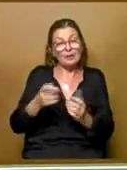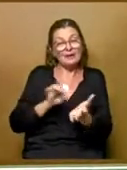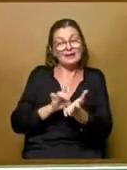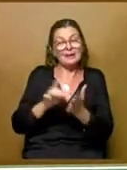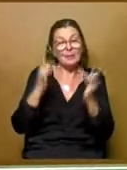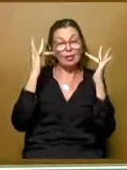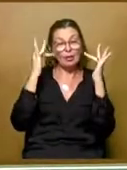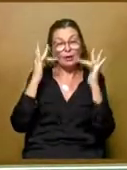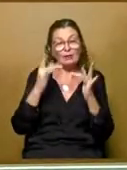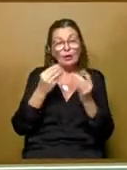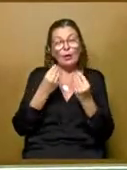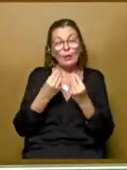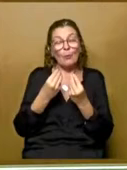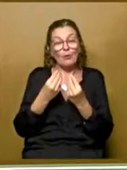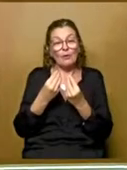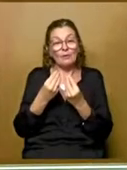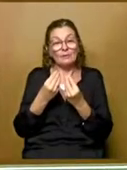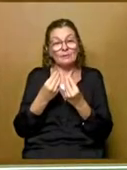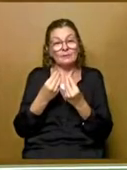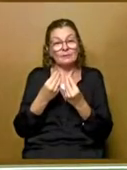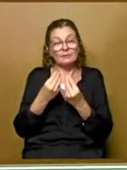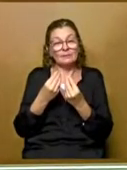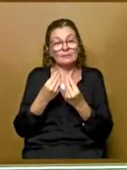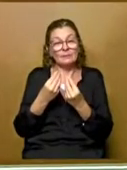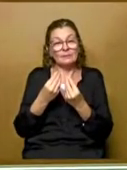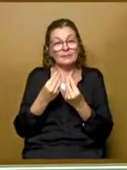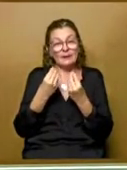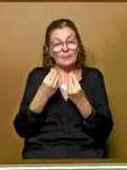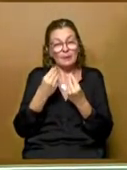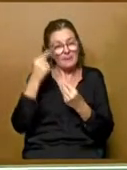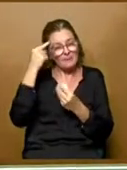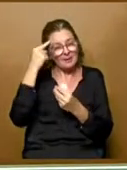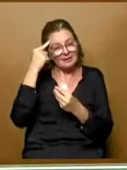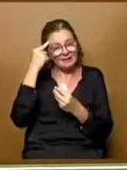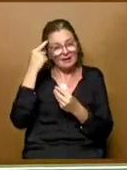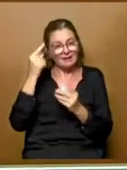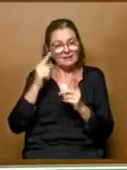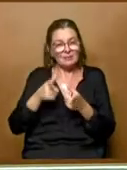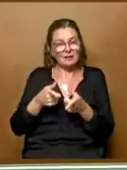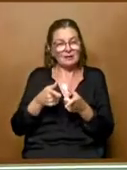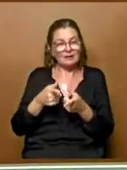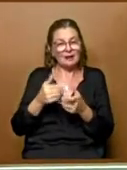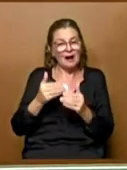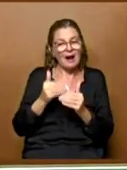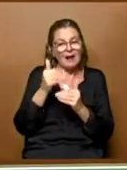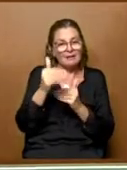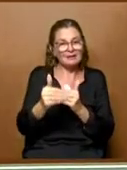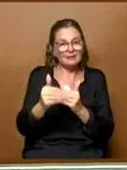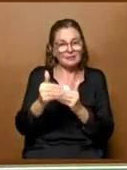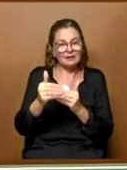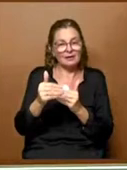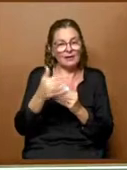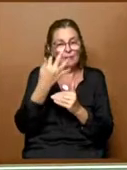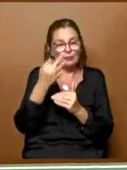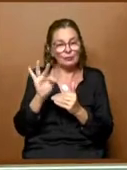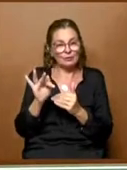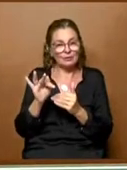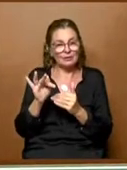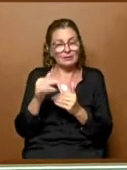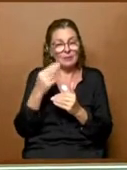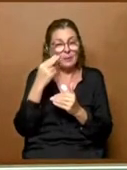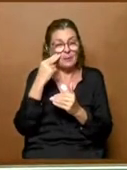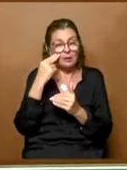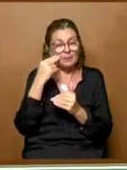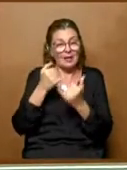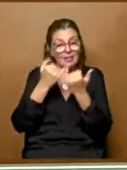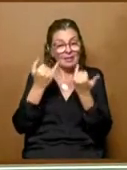educativo? ¿Cómo, qué pueden aspirar a largo plazo si su problema